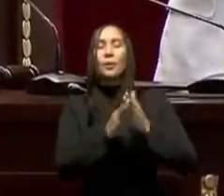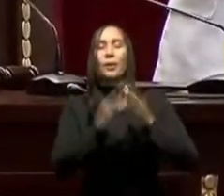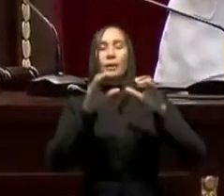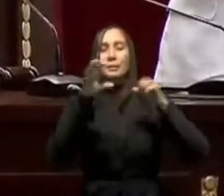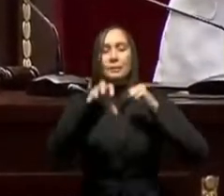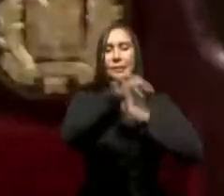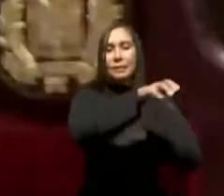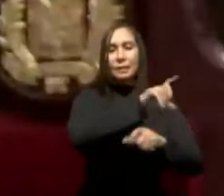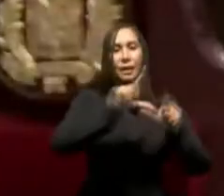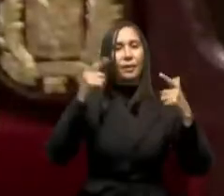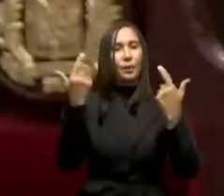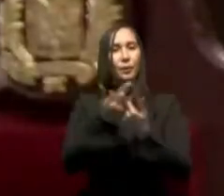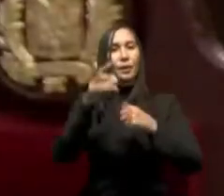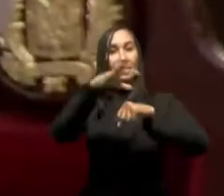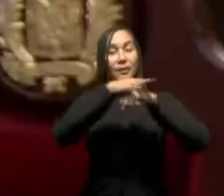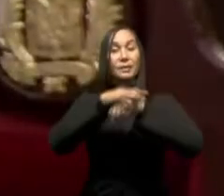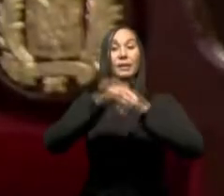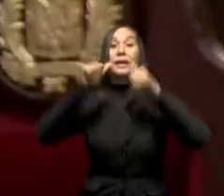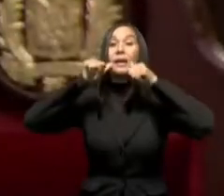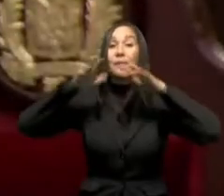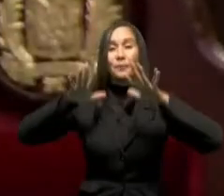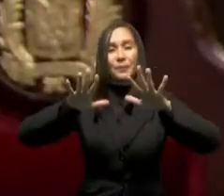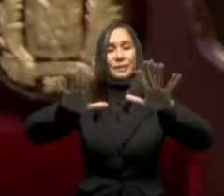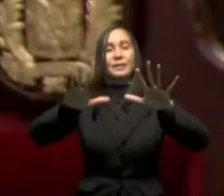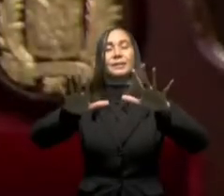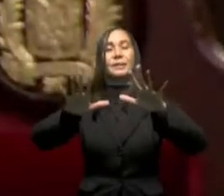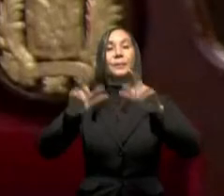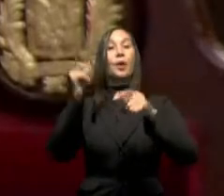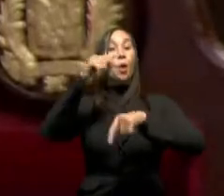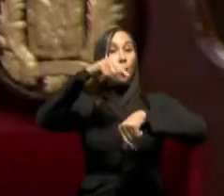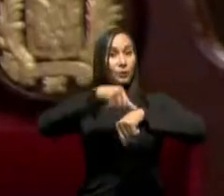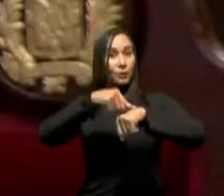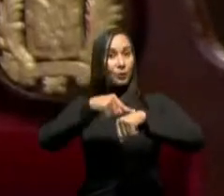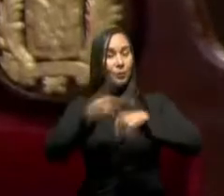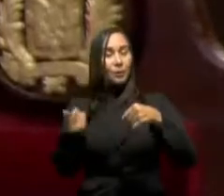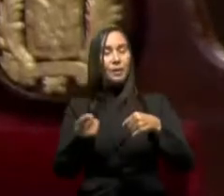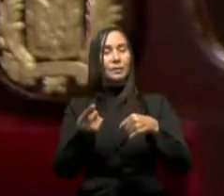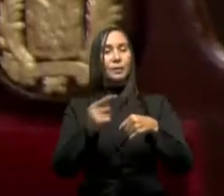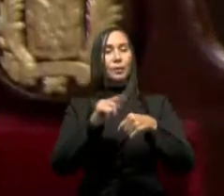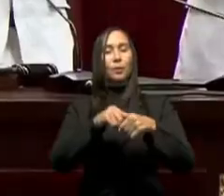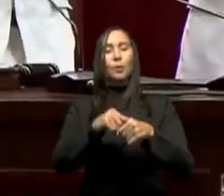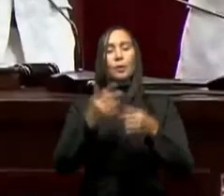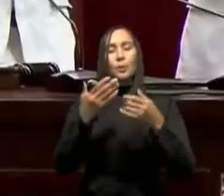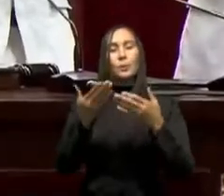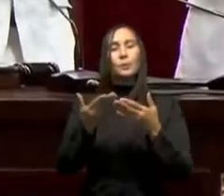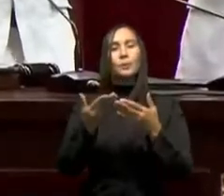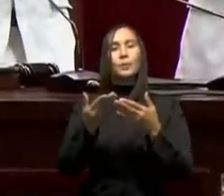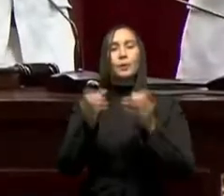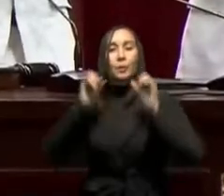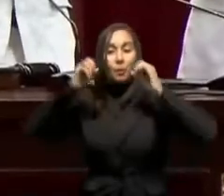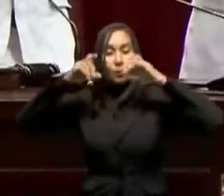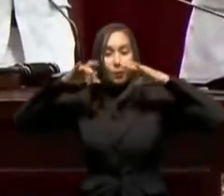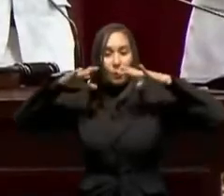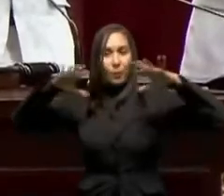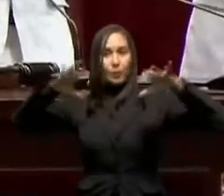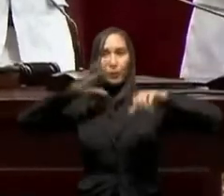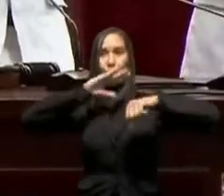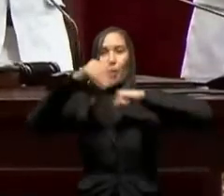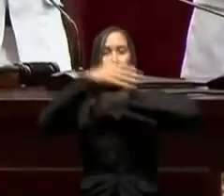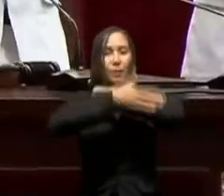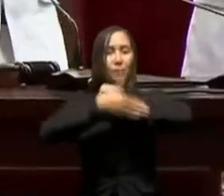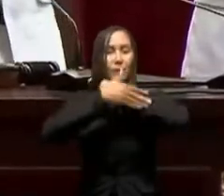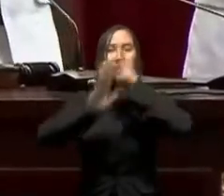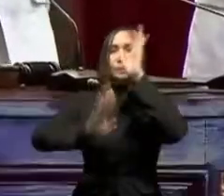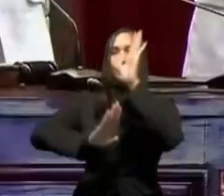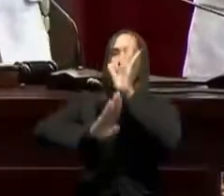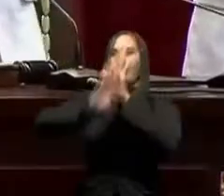cada rincón de esta tierra bendita. Y cuando esto ocurra, cuando dejemos alumbrar el desarrollo,